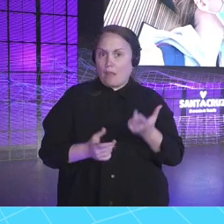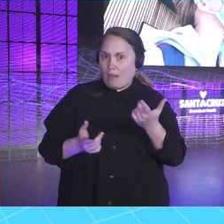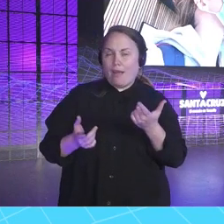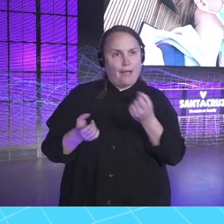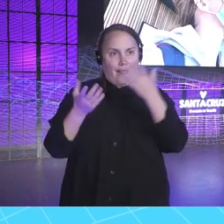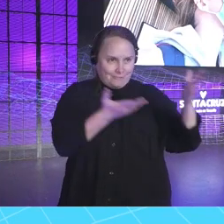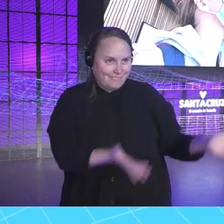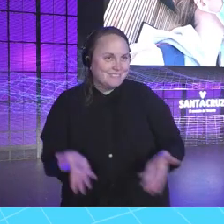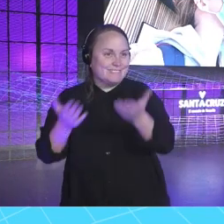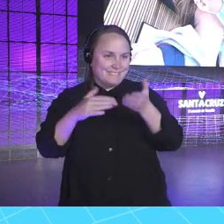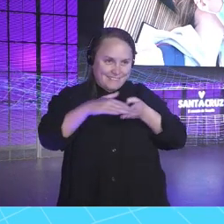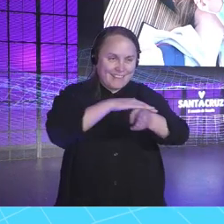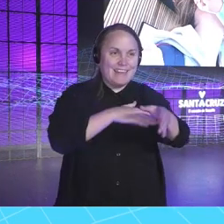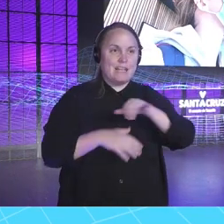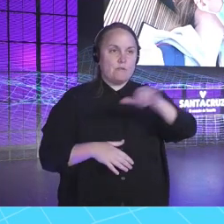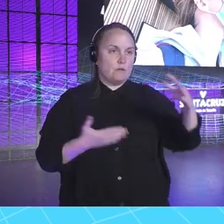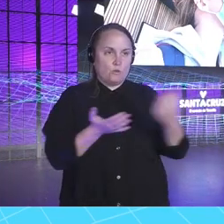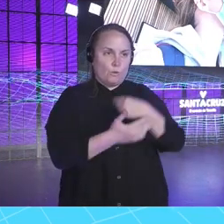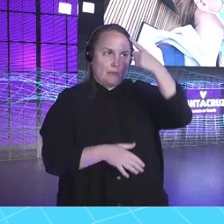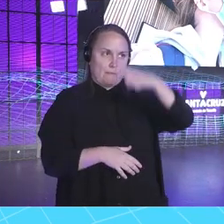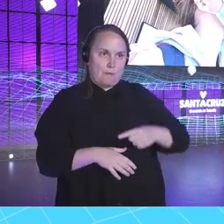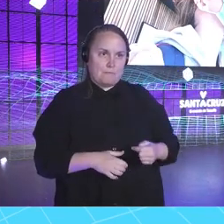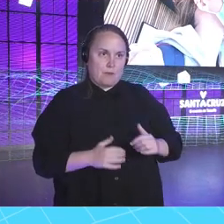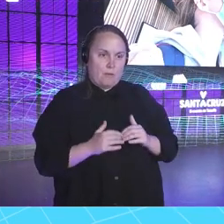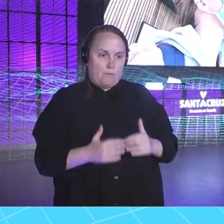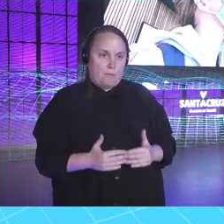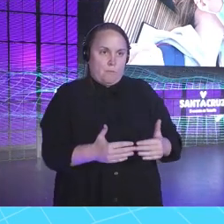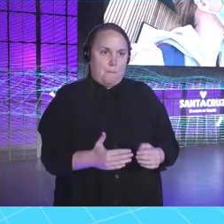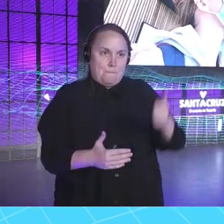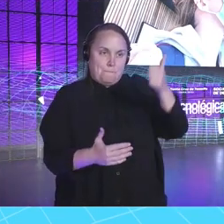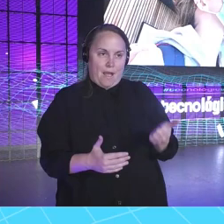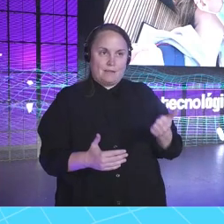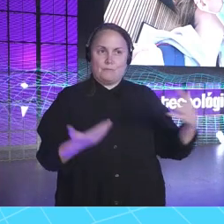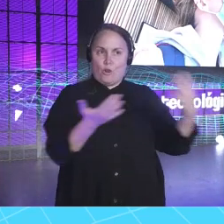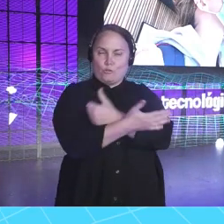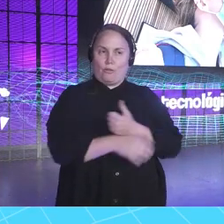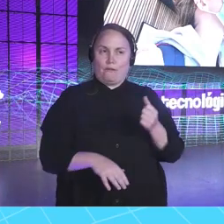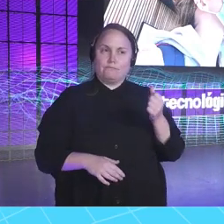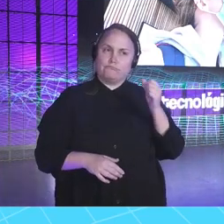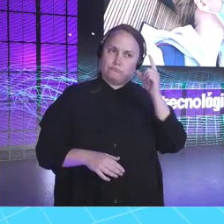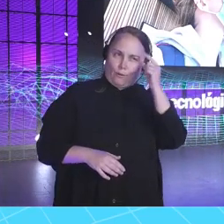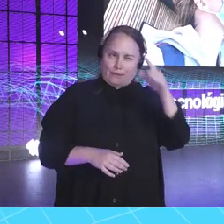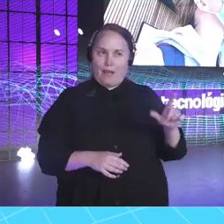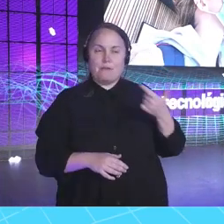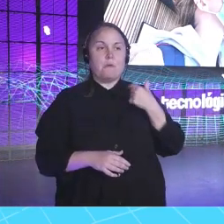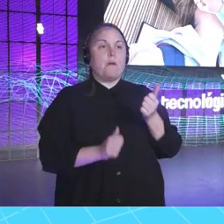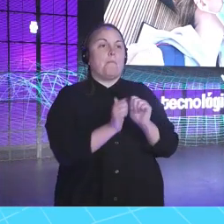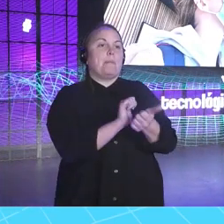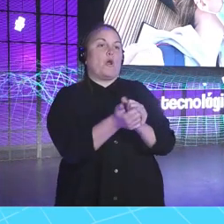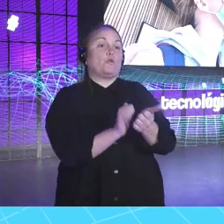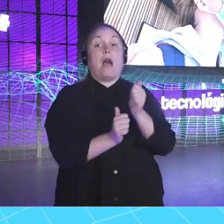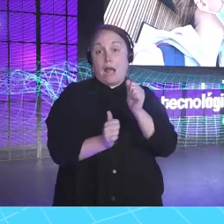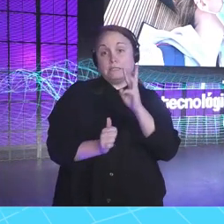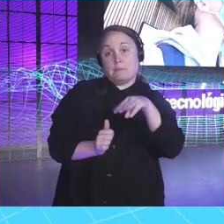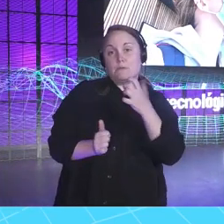ella claro por supuesto pasa pasa o sea todos sabíamos que era más pero todos eran Cómplices el piloto el primero Bueno solo son tres meses pero si necesitas algo